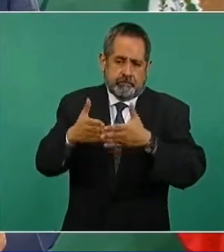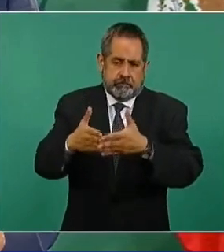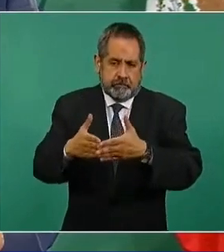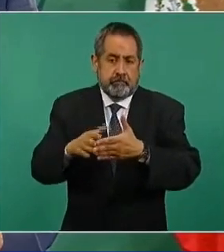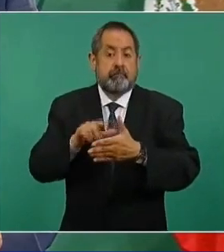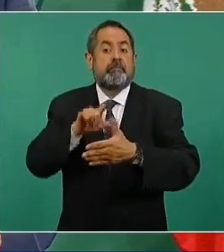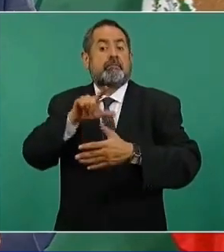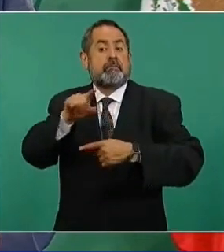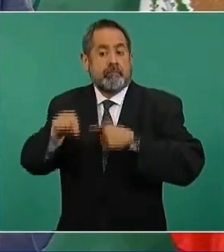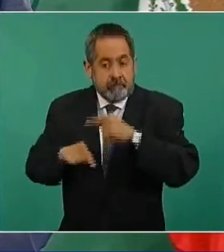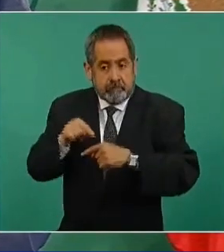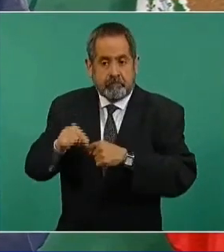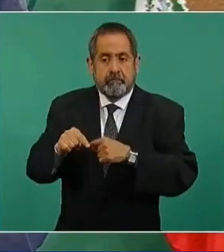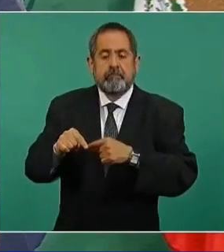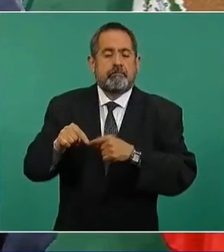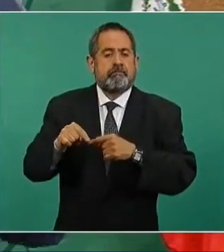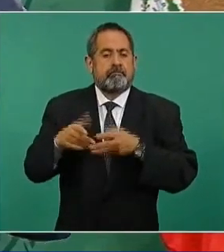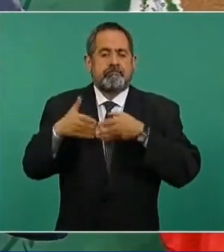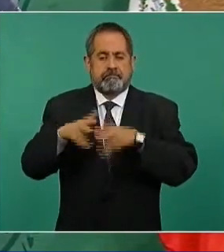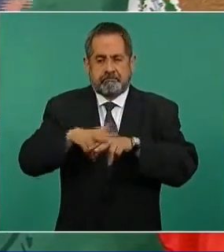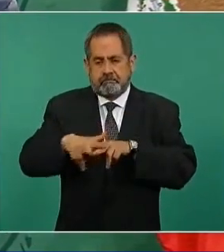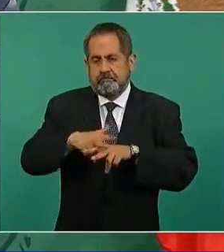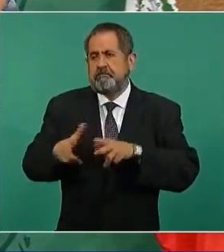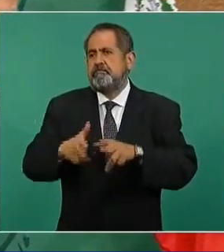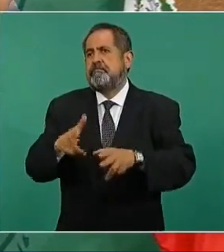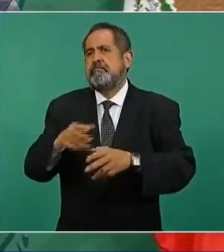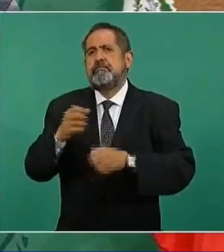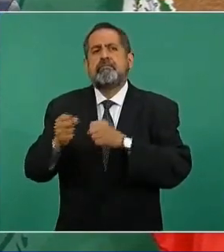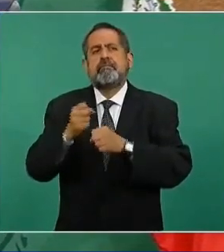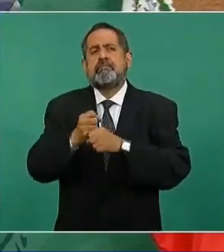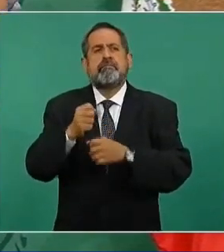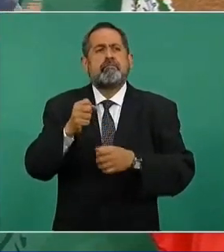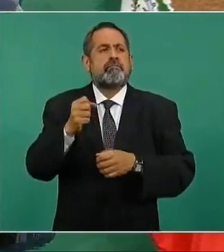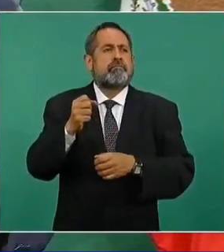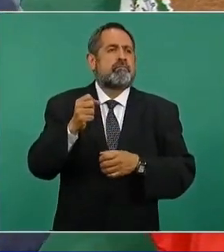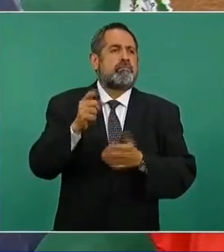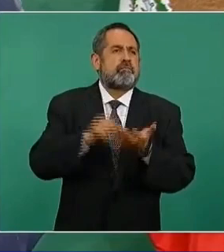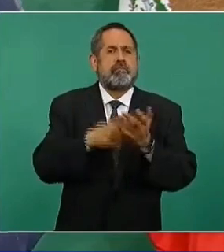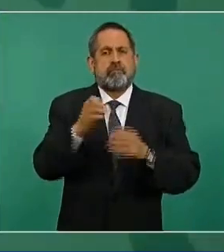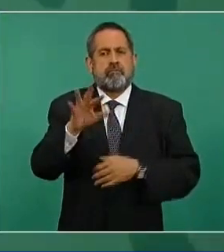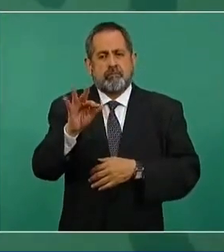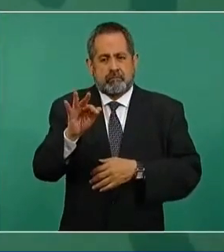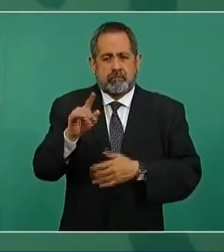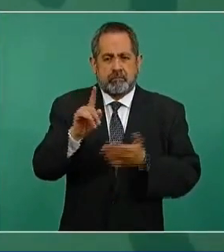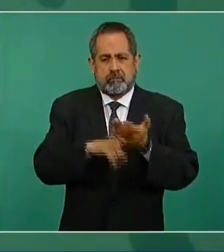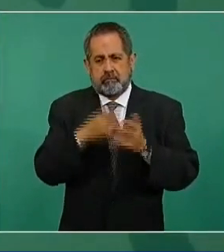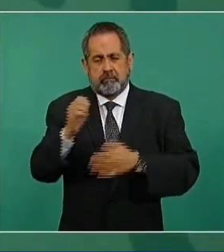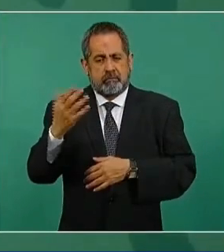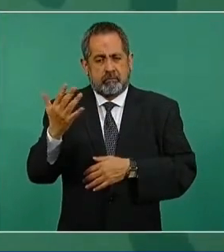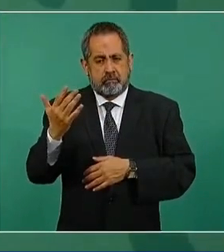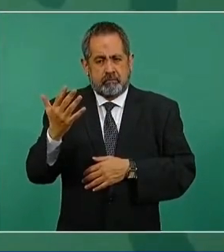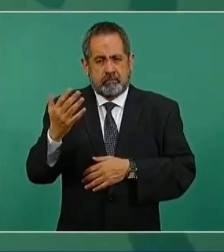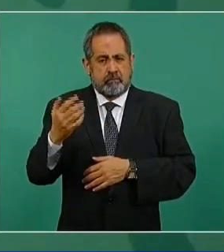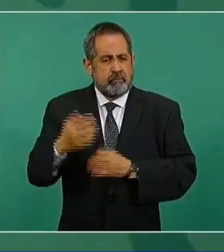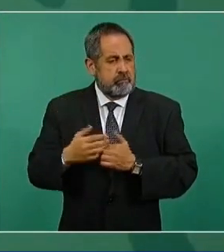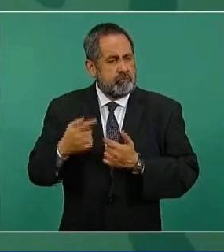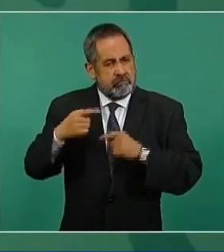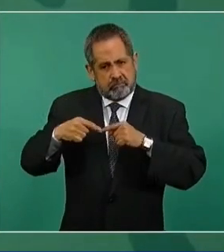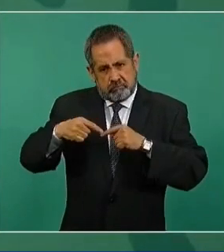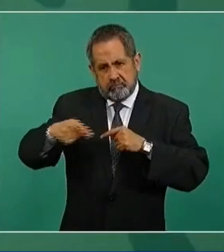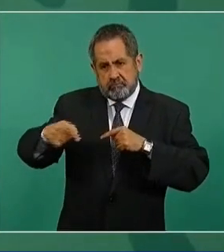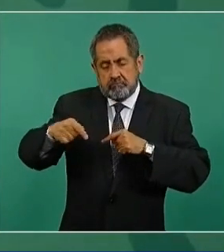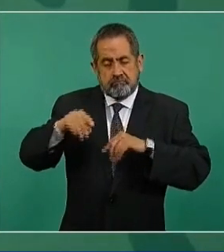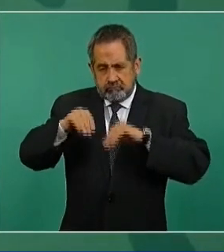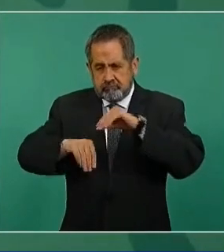ferrocarril en los años 40, 50 del siglo pasado.